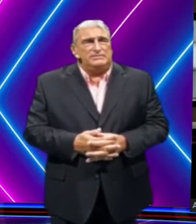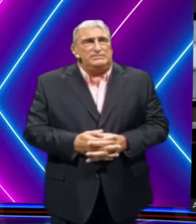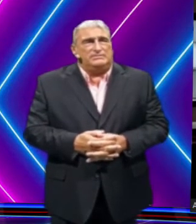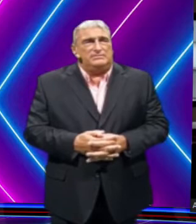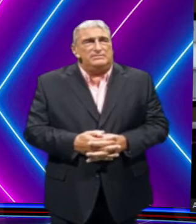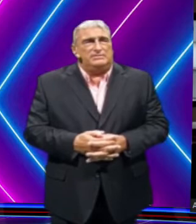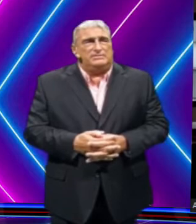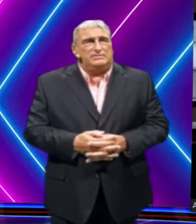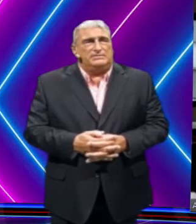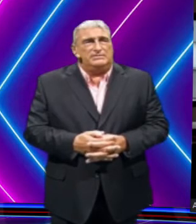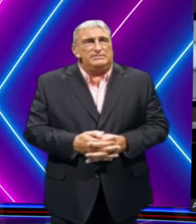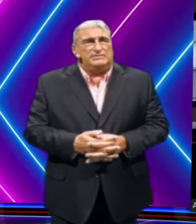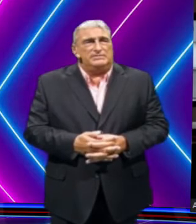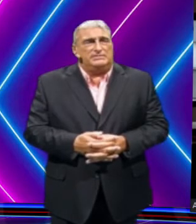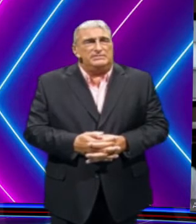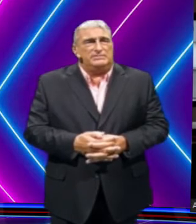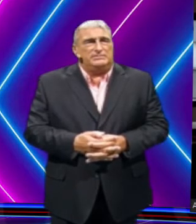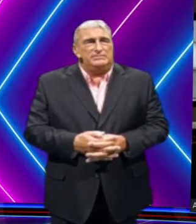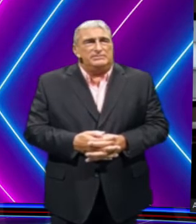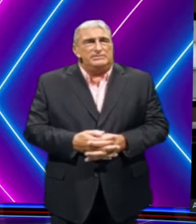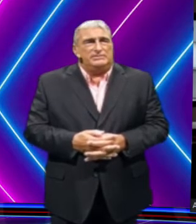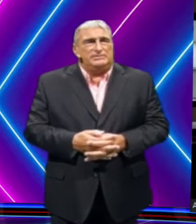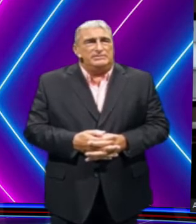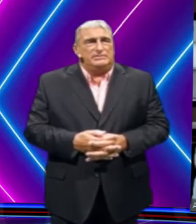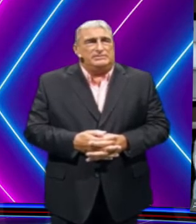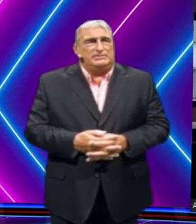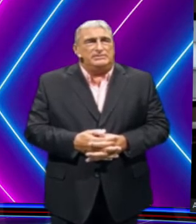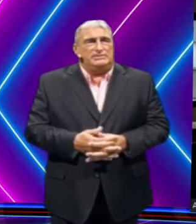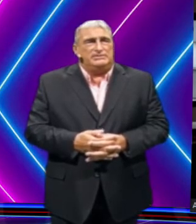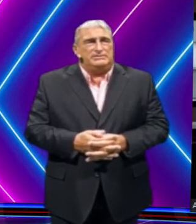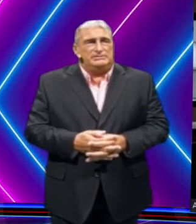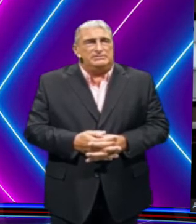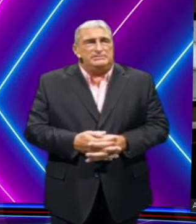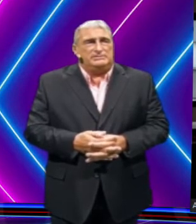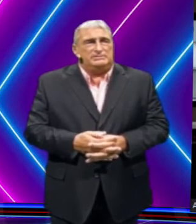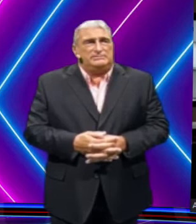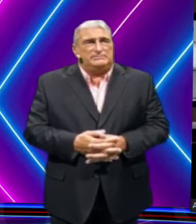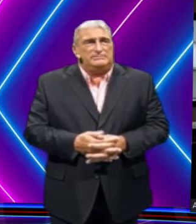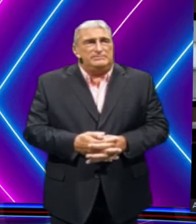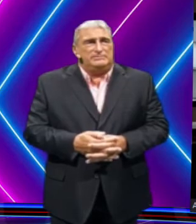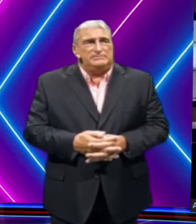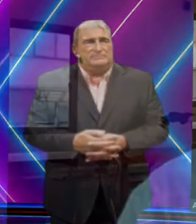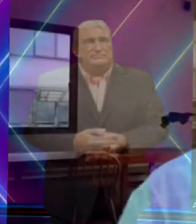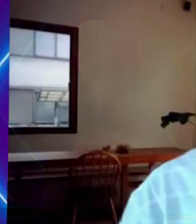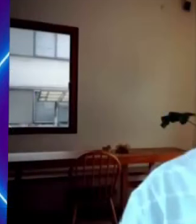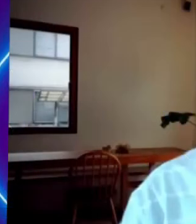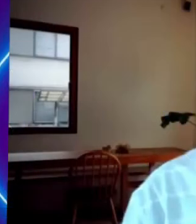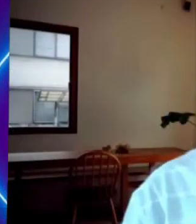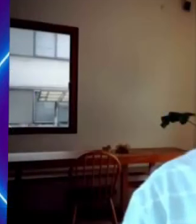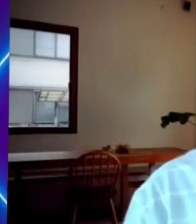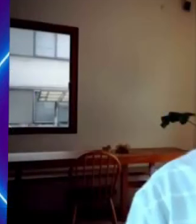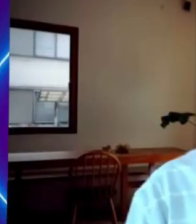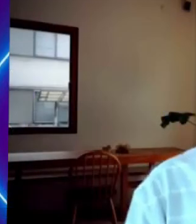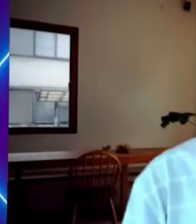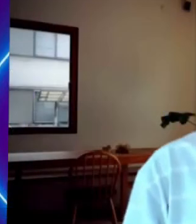y con eso se llegaría tranquilo a marzo, cosecha, etcétera, etcétera, y esto frenaría, le pegaría un freno a esta